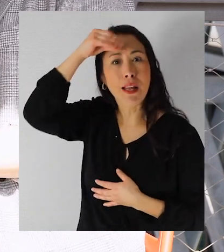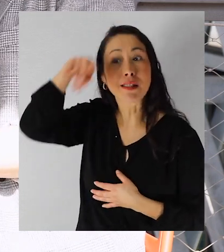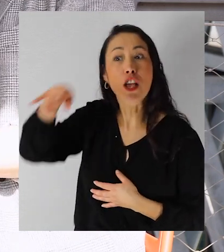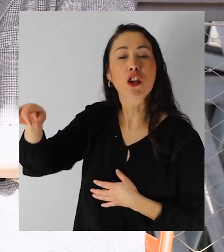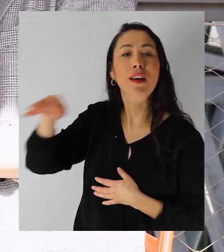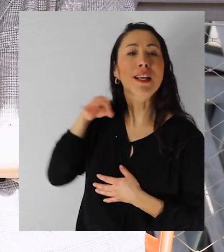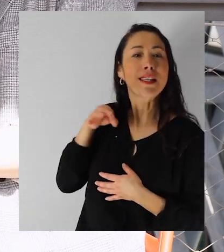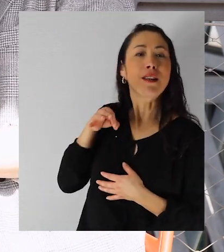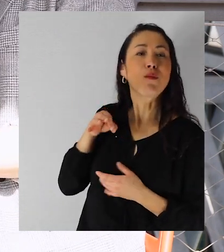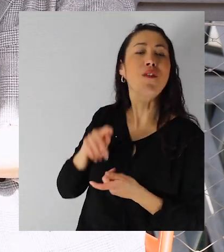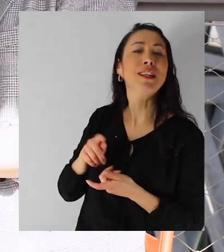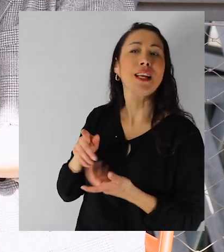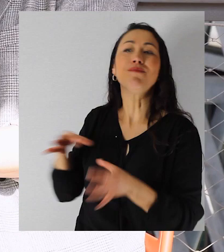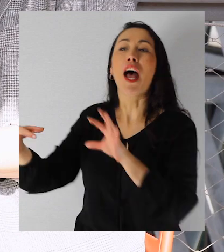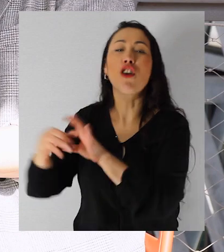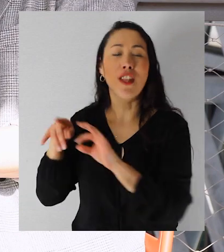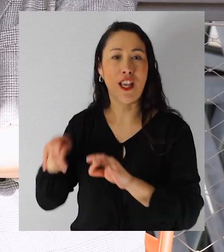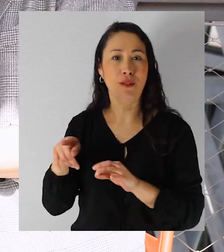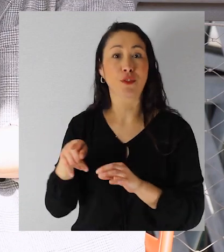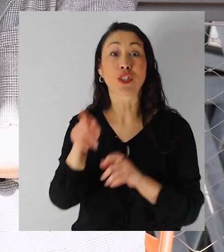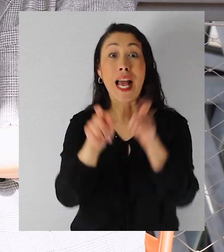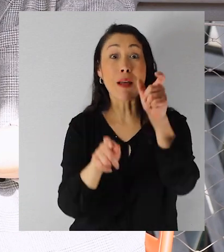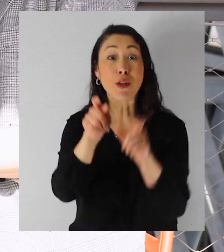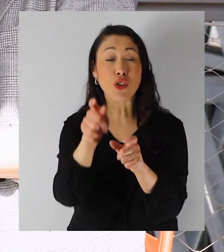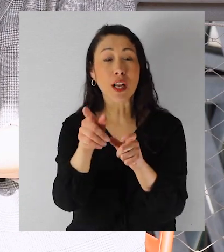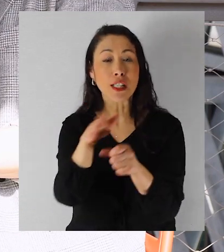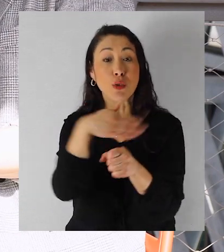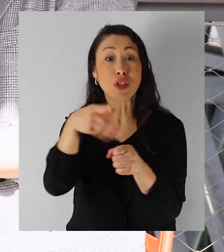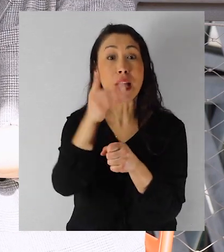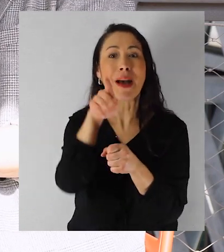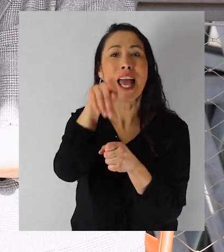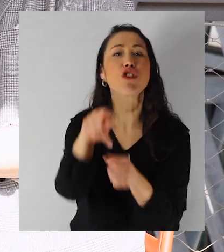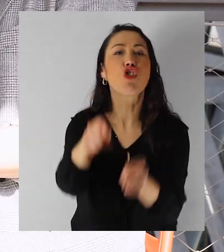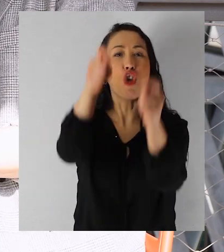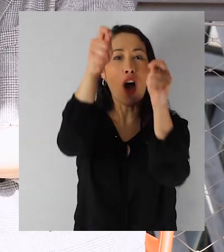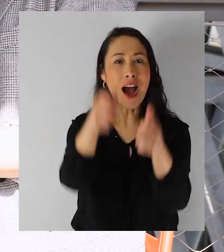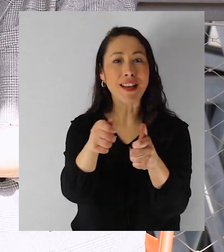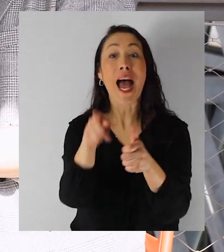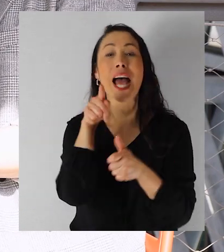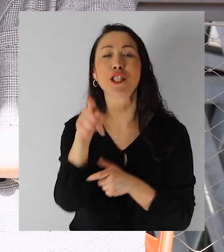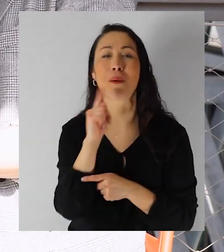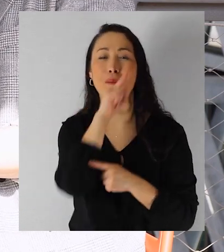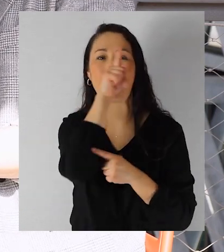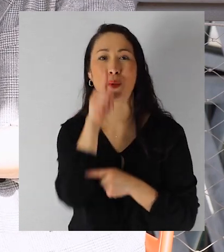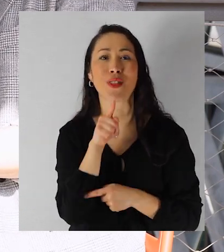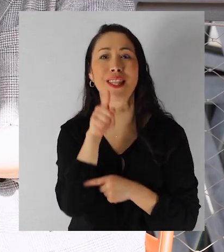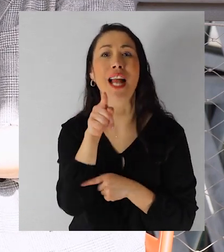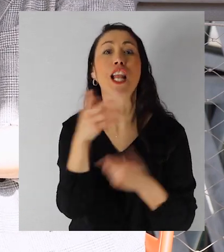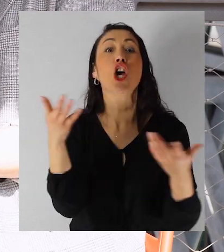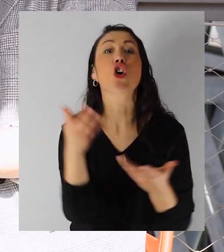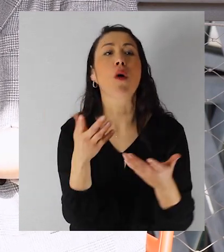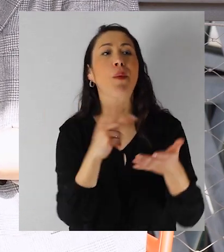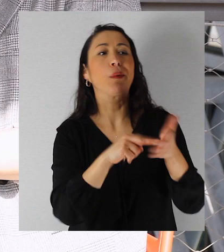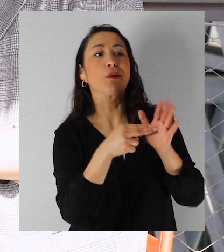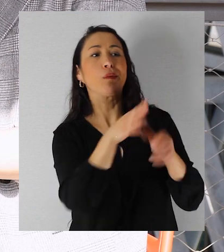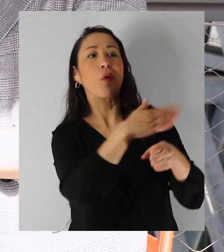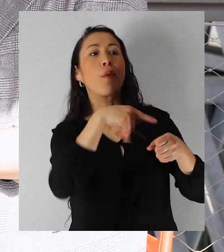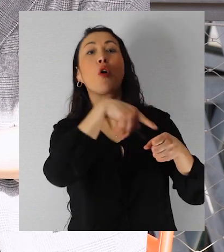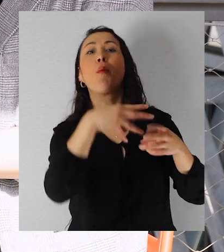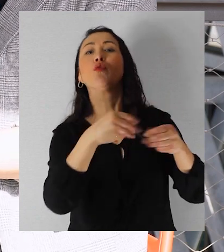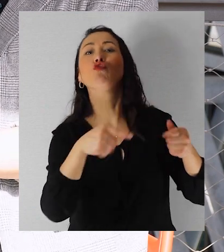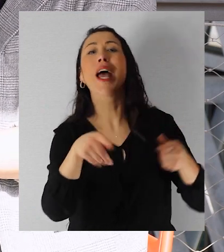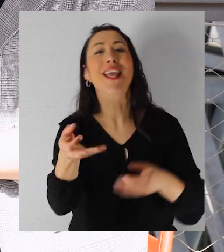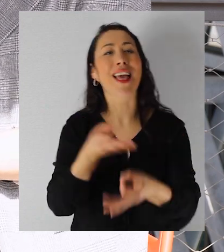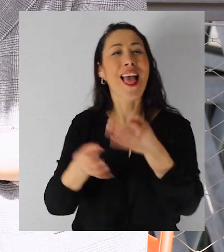en considerar a las personas con discapacidad como expertos en su discapacidad y por lo tanto en las soluciones que les son más útiles también. Exactamente.